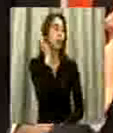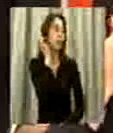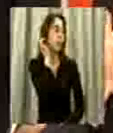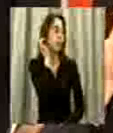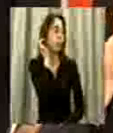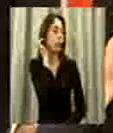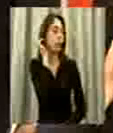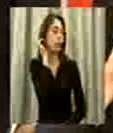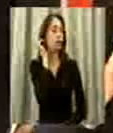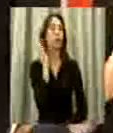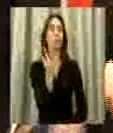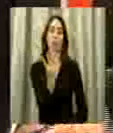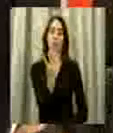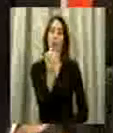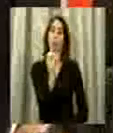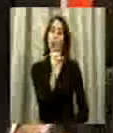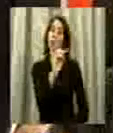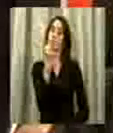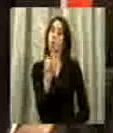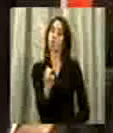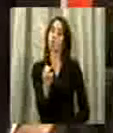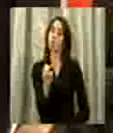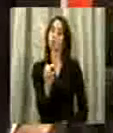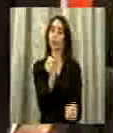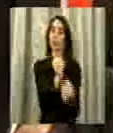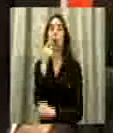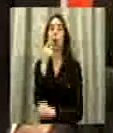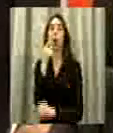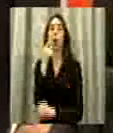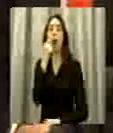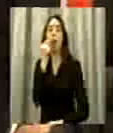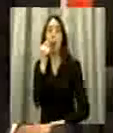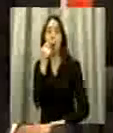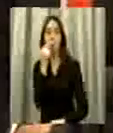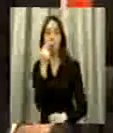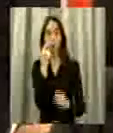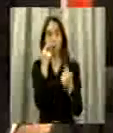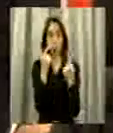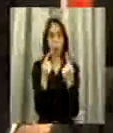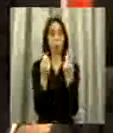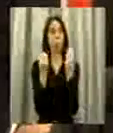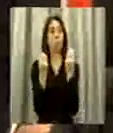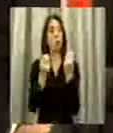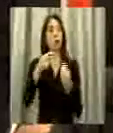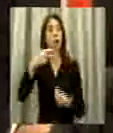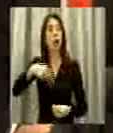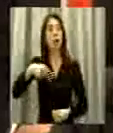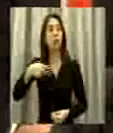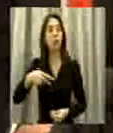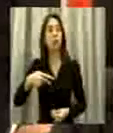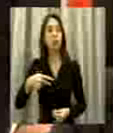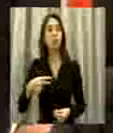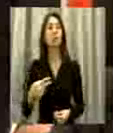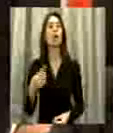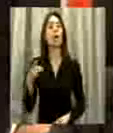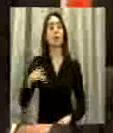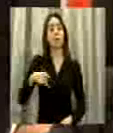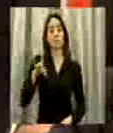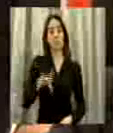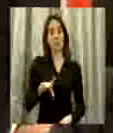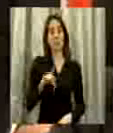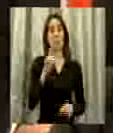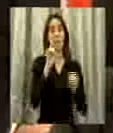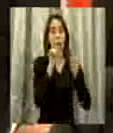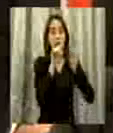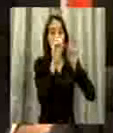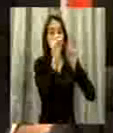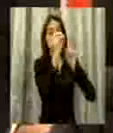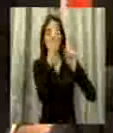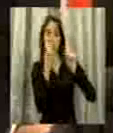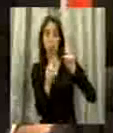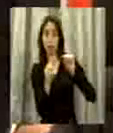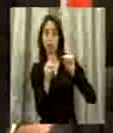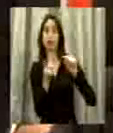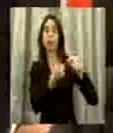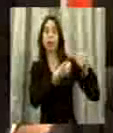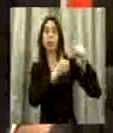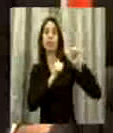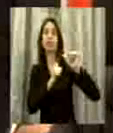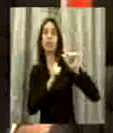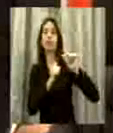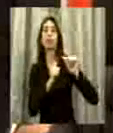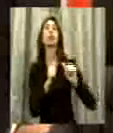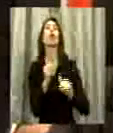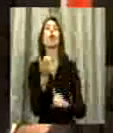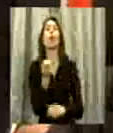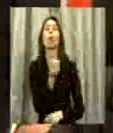un 40% de los empleos de hombres. Eso es una buena noticia porque Chile tiene tasas, uno de los desafíos es la